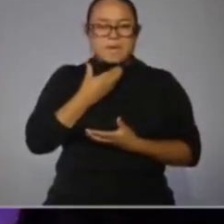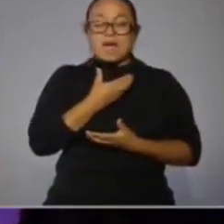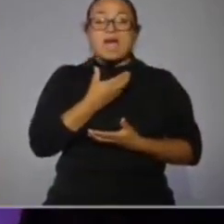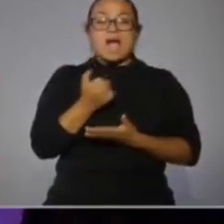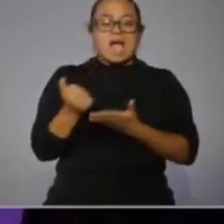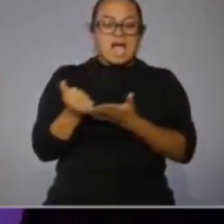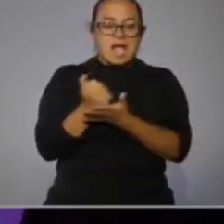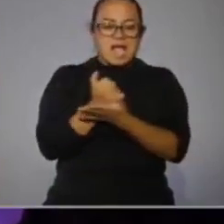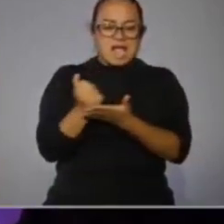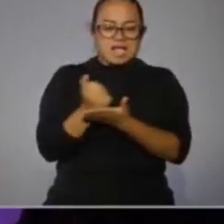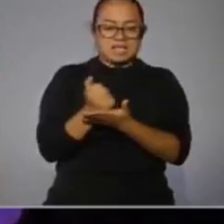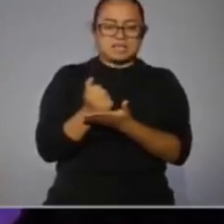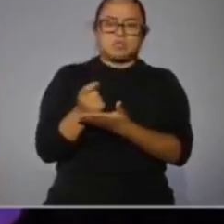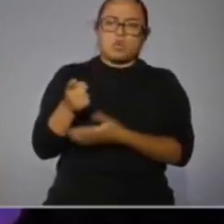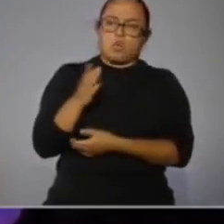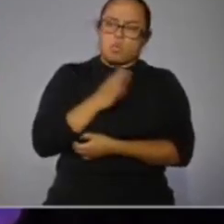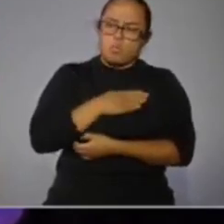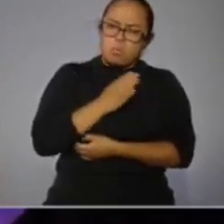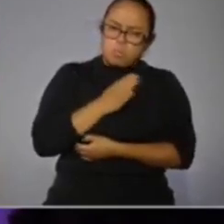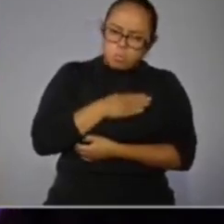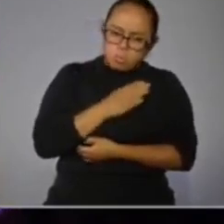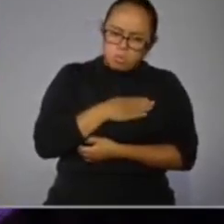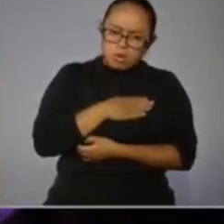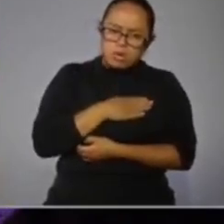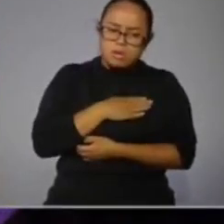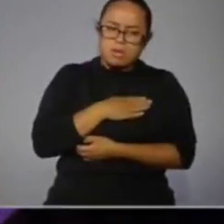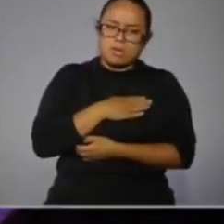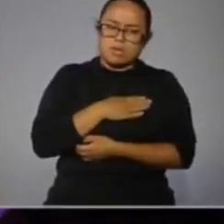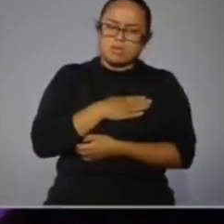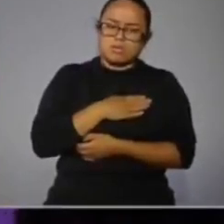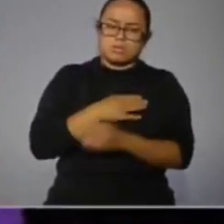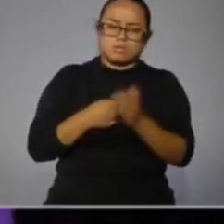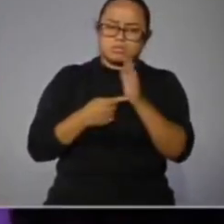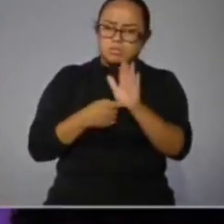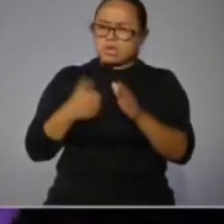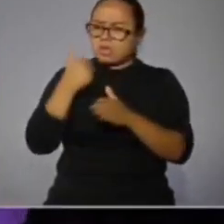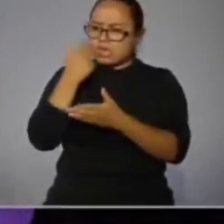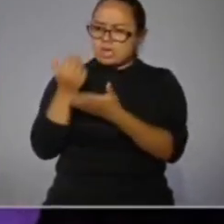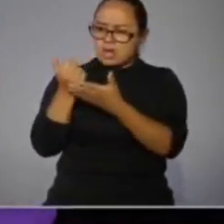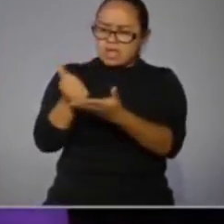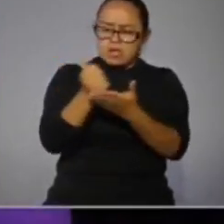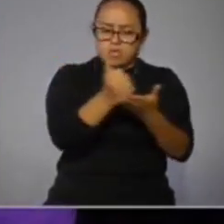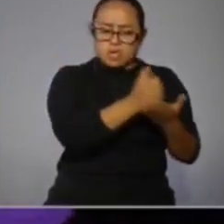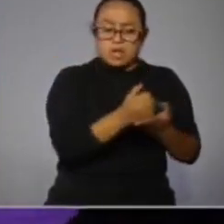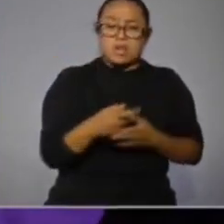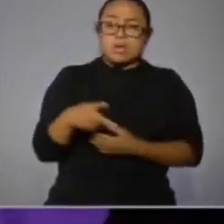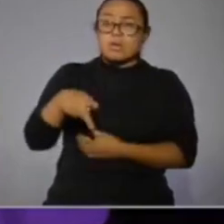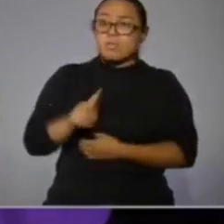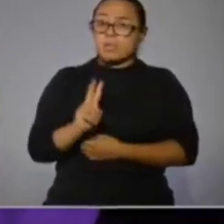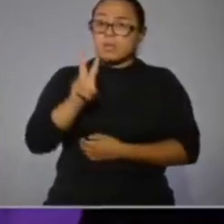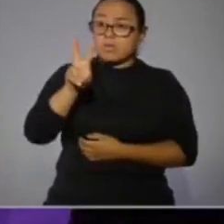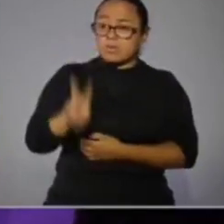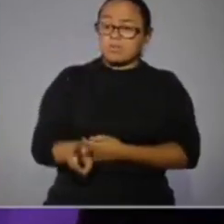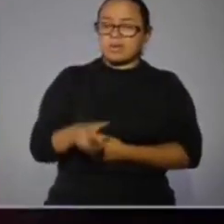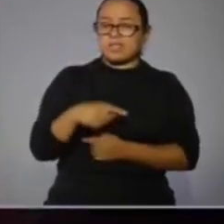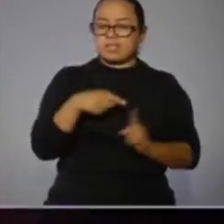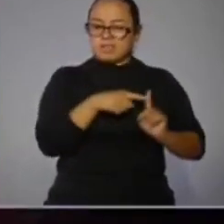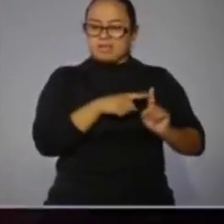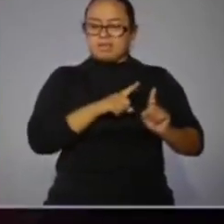agradable, que se muestra que quiere ayudar a los demás, pero realmente tiene otras